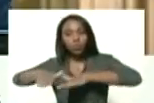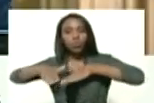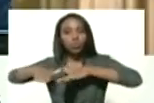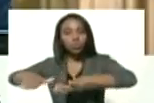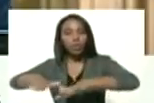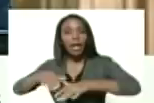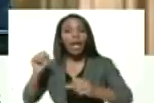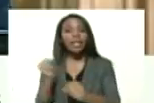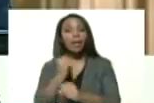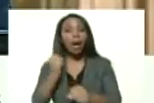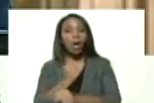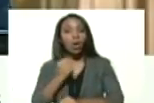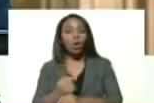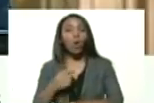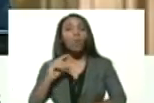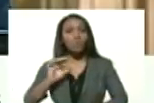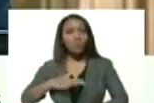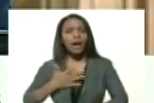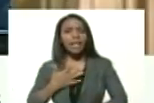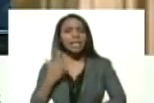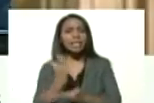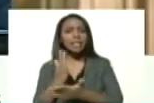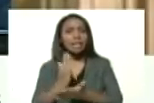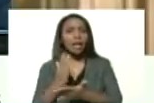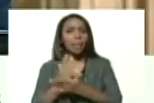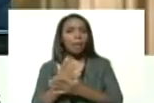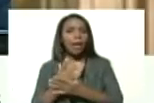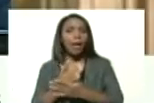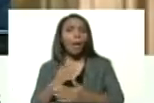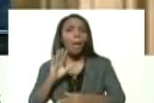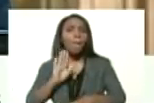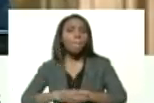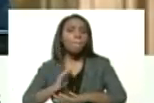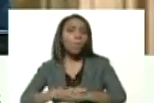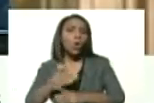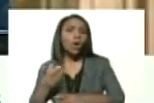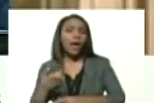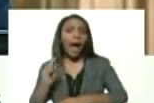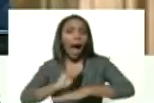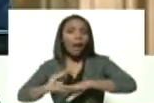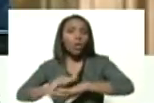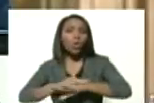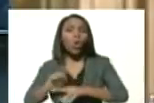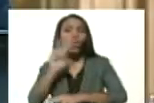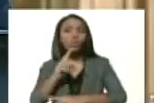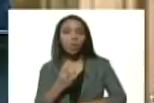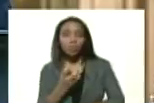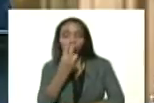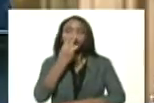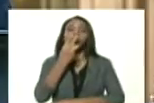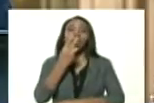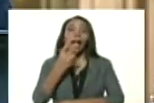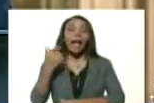los trabajadores textiles pueden entender por las pelusas del algodón y del textil